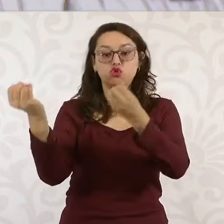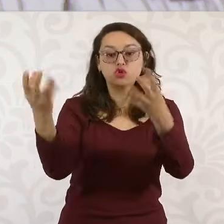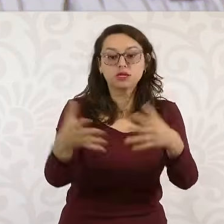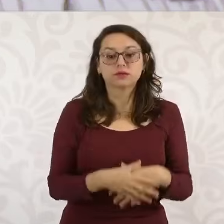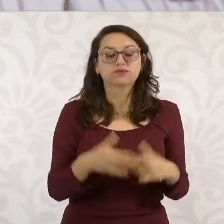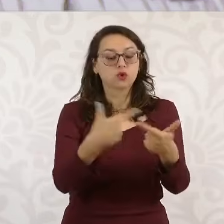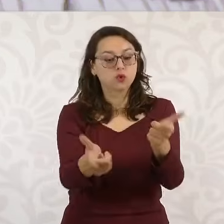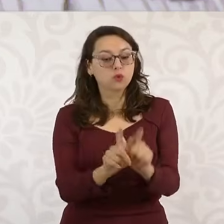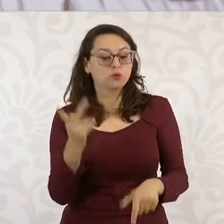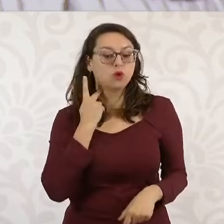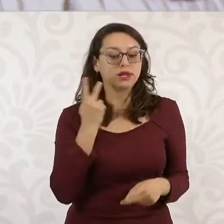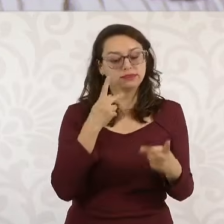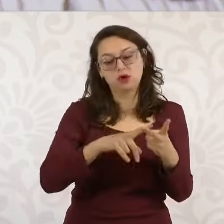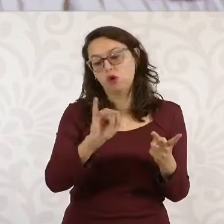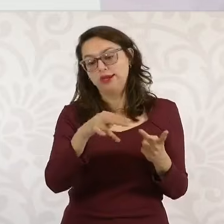INE, en las OPLES.